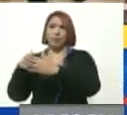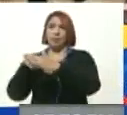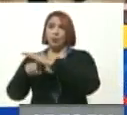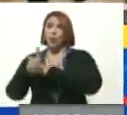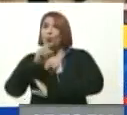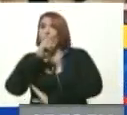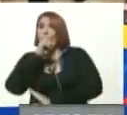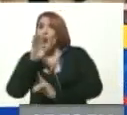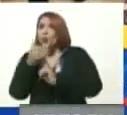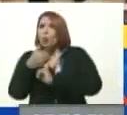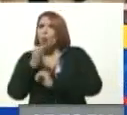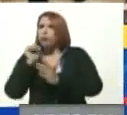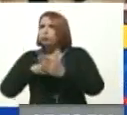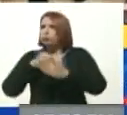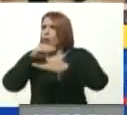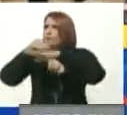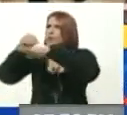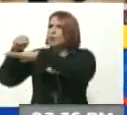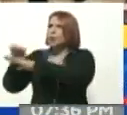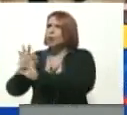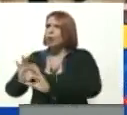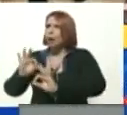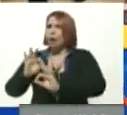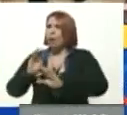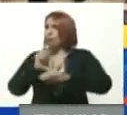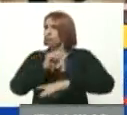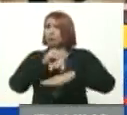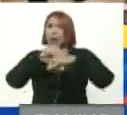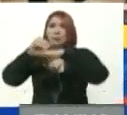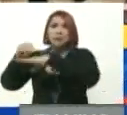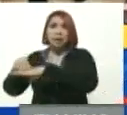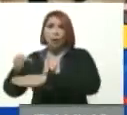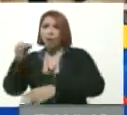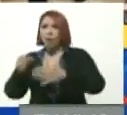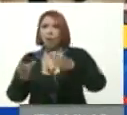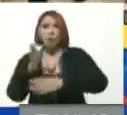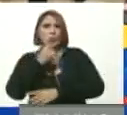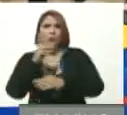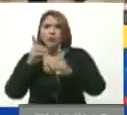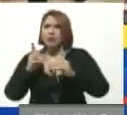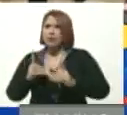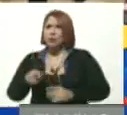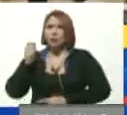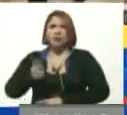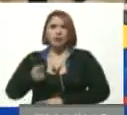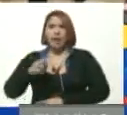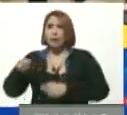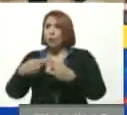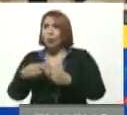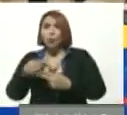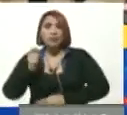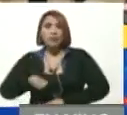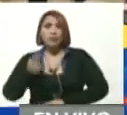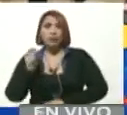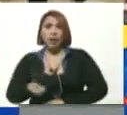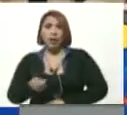silencio, sin aviso. No le avisaron a los abogados, no hubo decisión de tribunal, ningún tribunal de Cabo